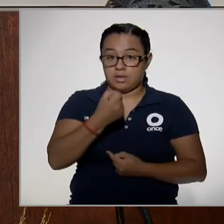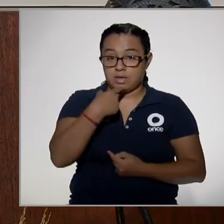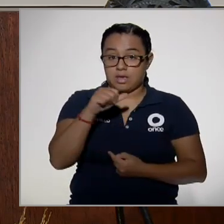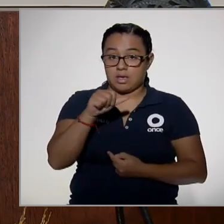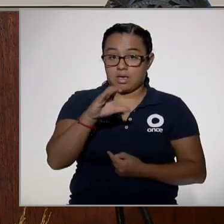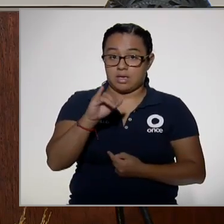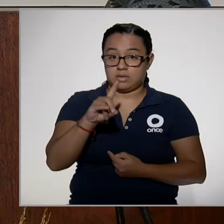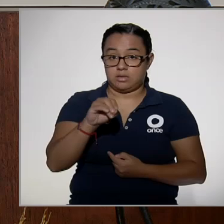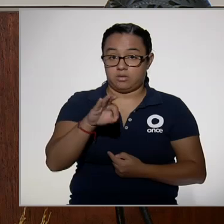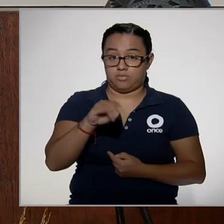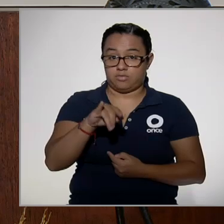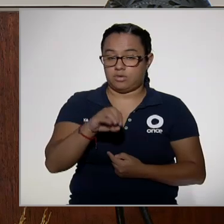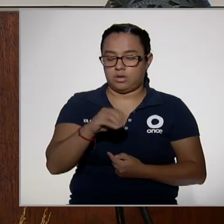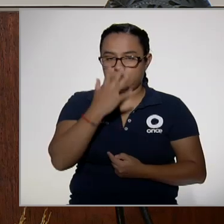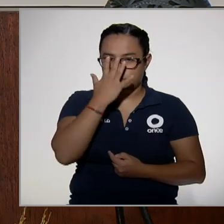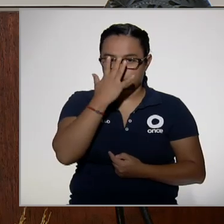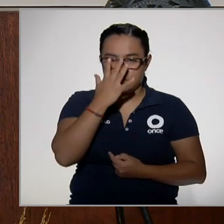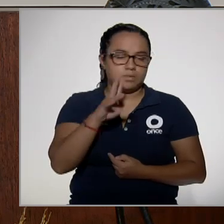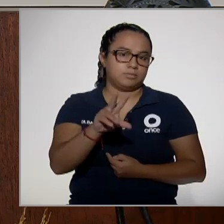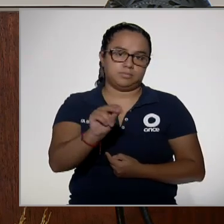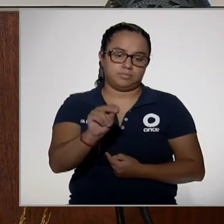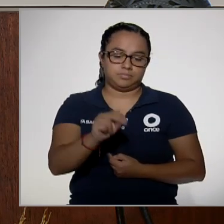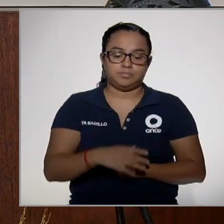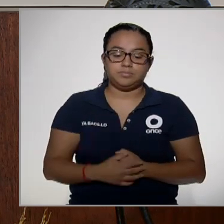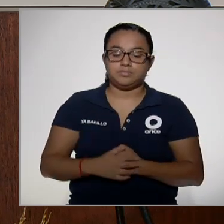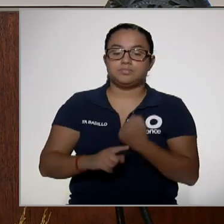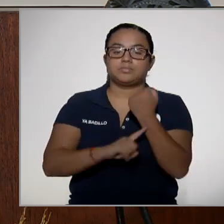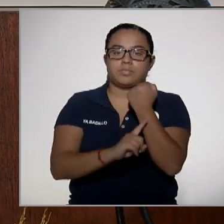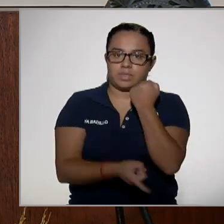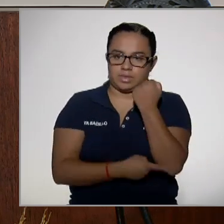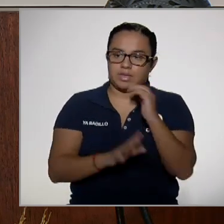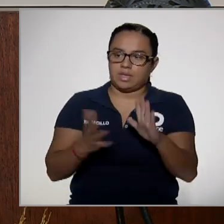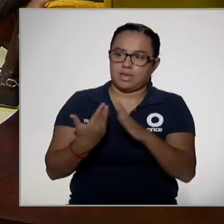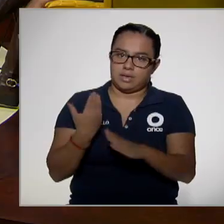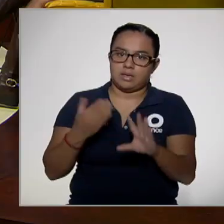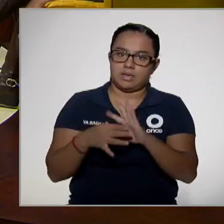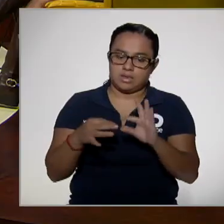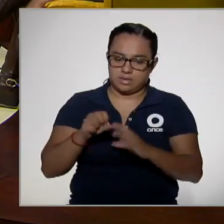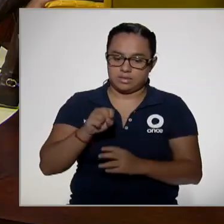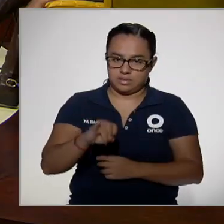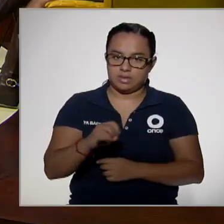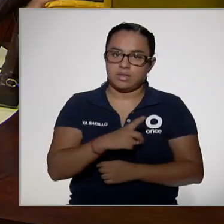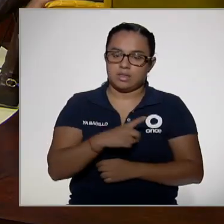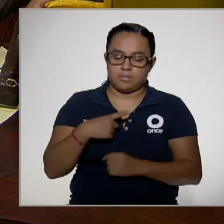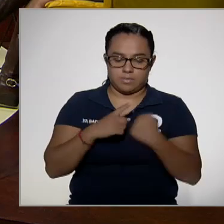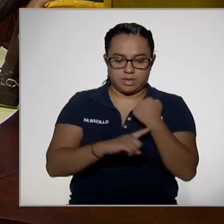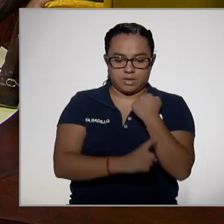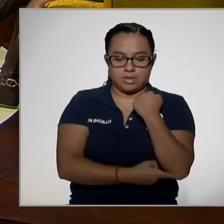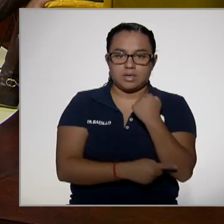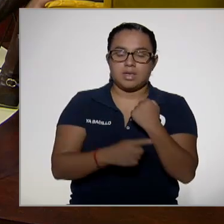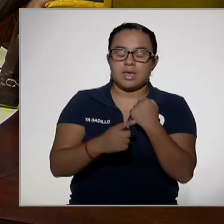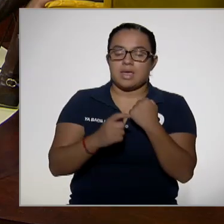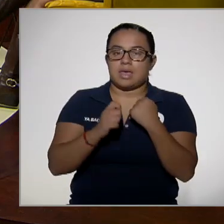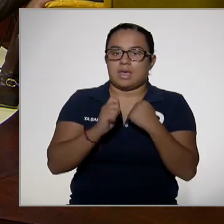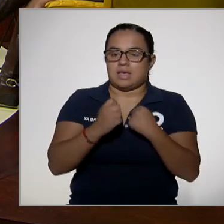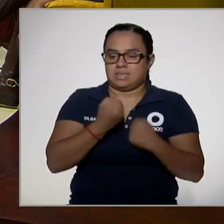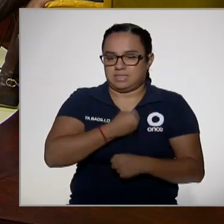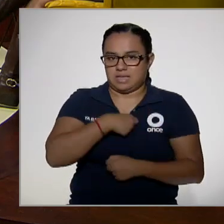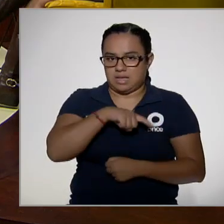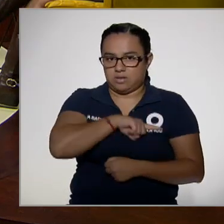no ok las embarazadas ya comentamos que si en el embarazo saludable para la pena que había en este programa